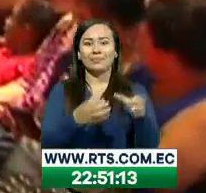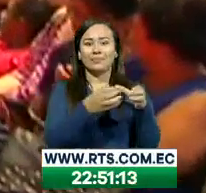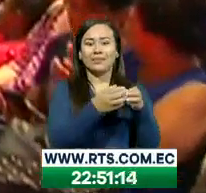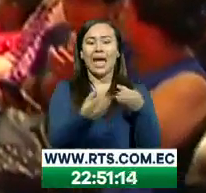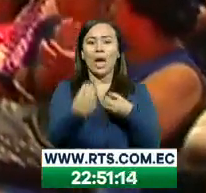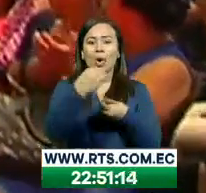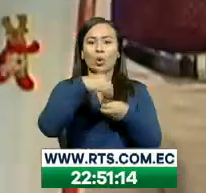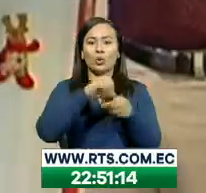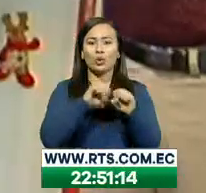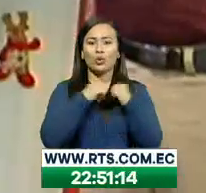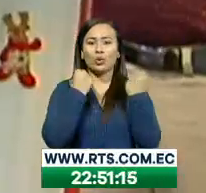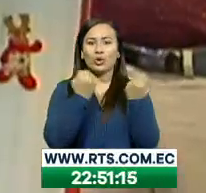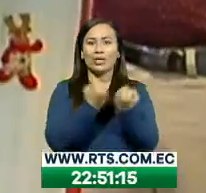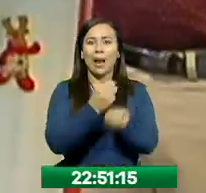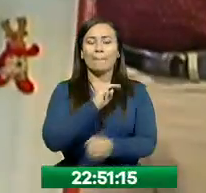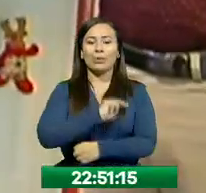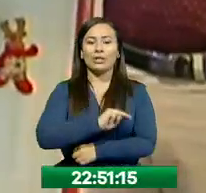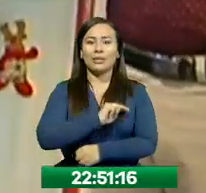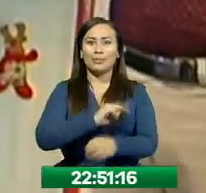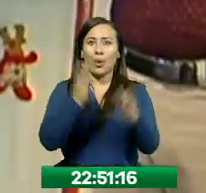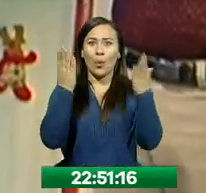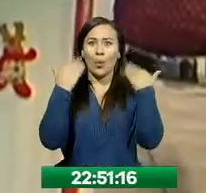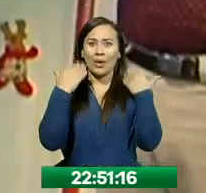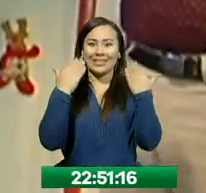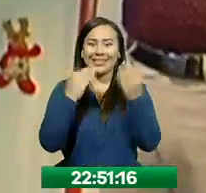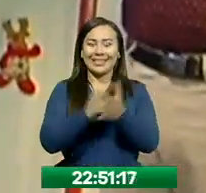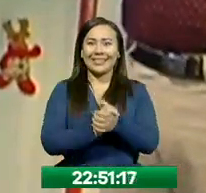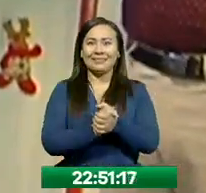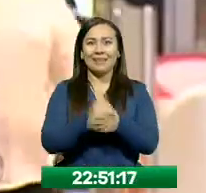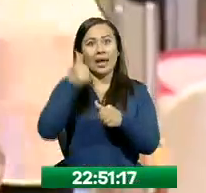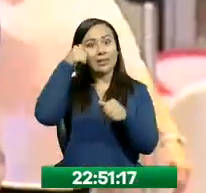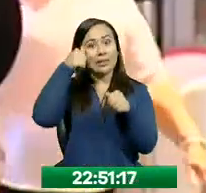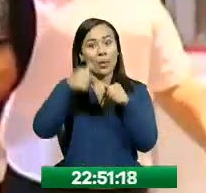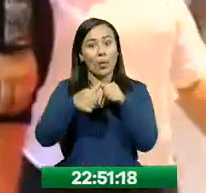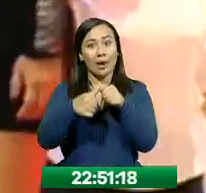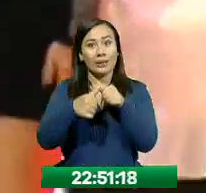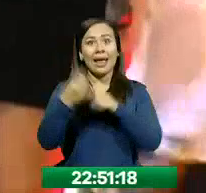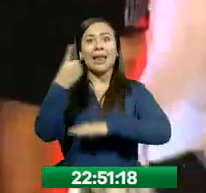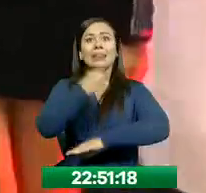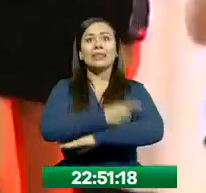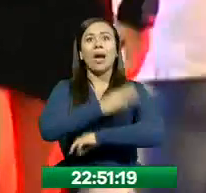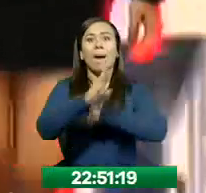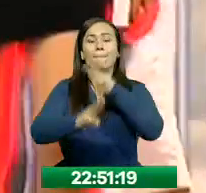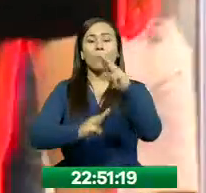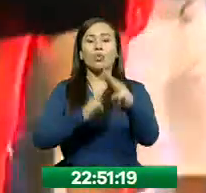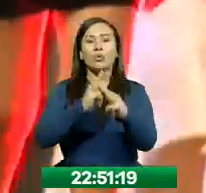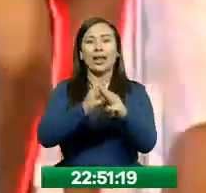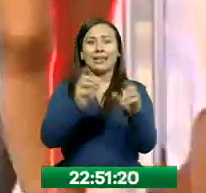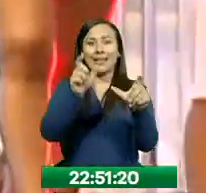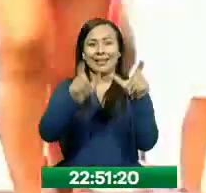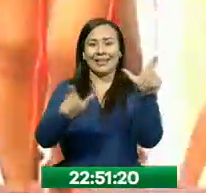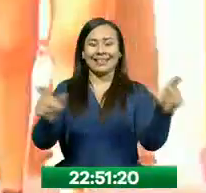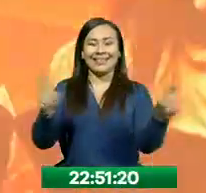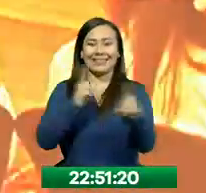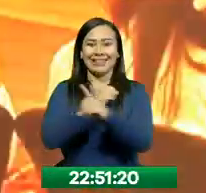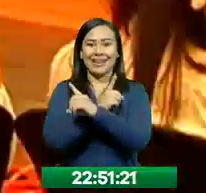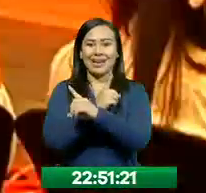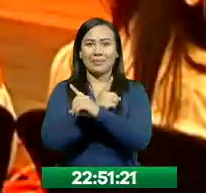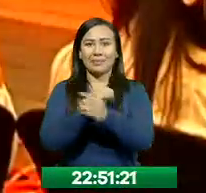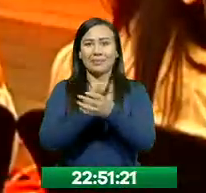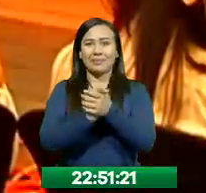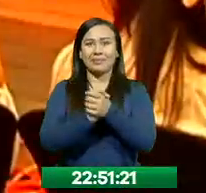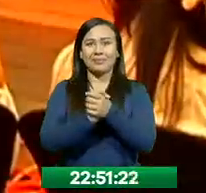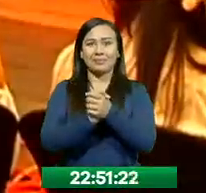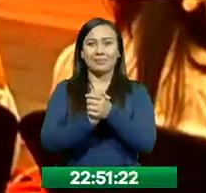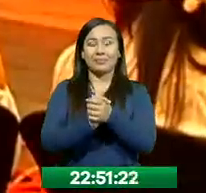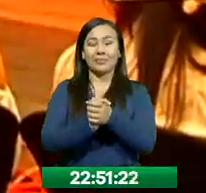Inclusión Social de la Municipalidad de Guayaquil, al conmemorarse el Día Mundial de la Discapacidad. Y para cerrar